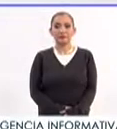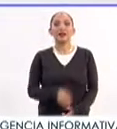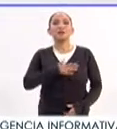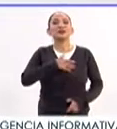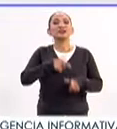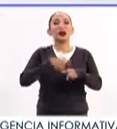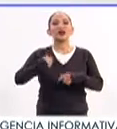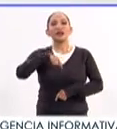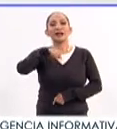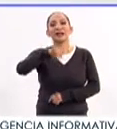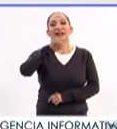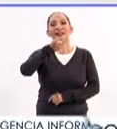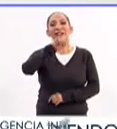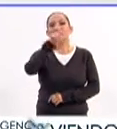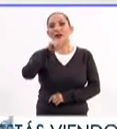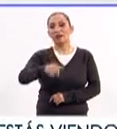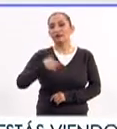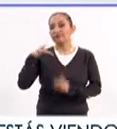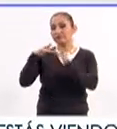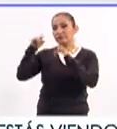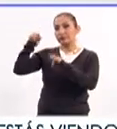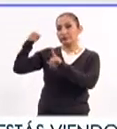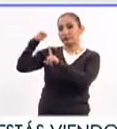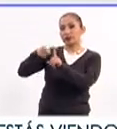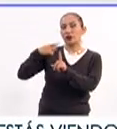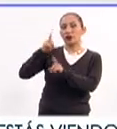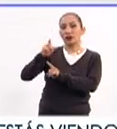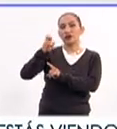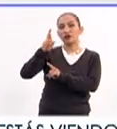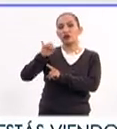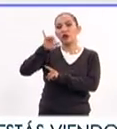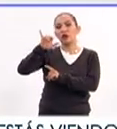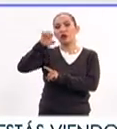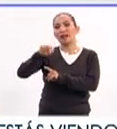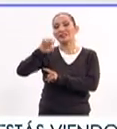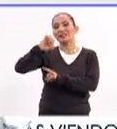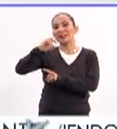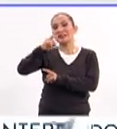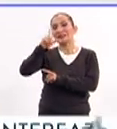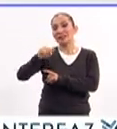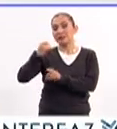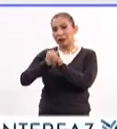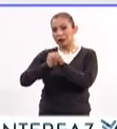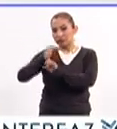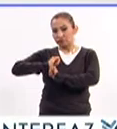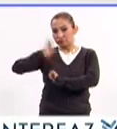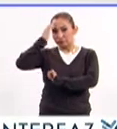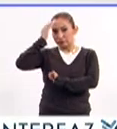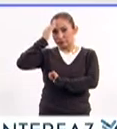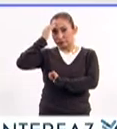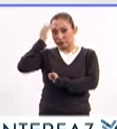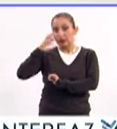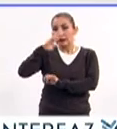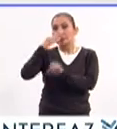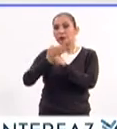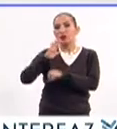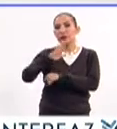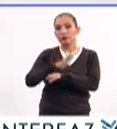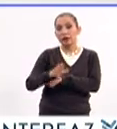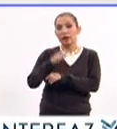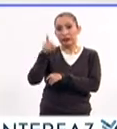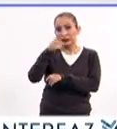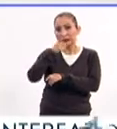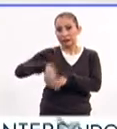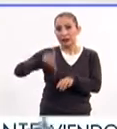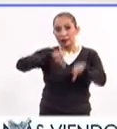Qué bueno que siguen con nosotros en Interfaz. Estamos enlazados directamente con el doctor Joan Sánchez Cabeza, investigador titular C, responsable de, como